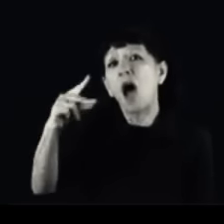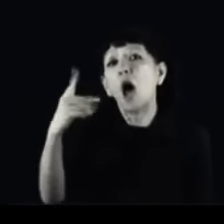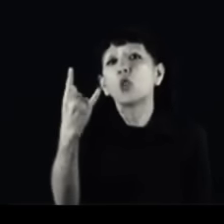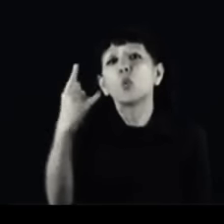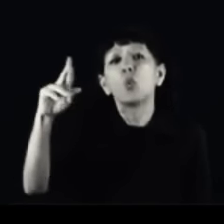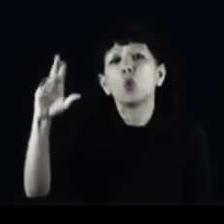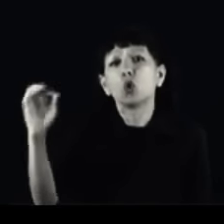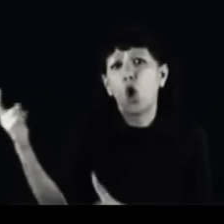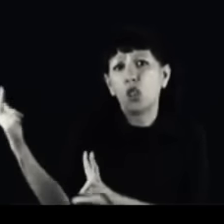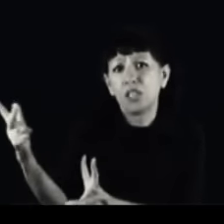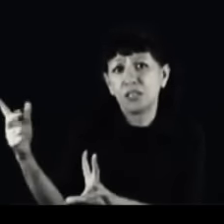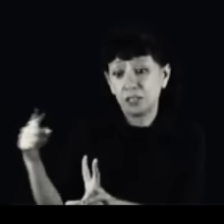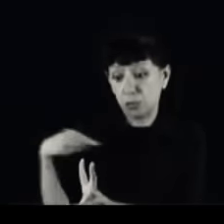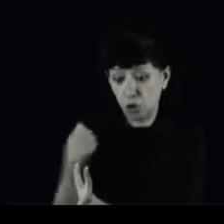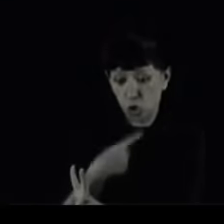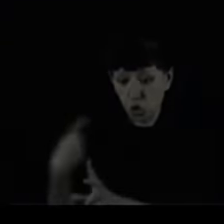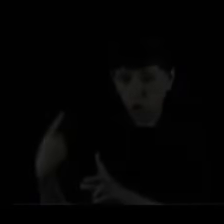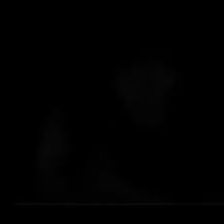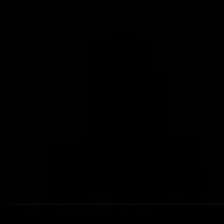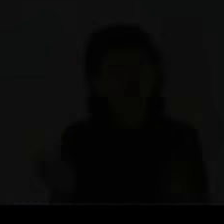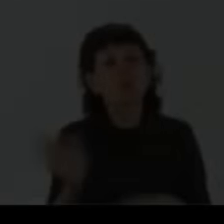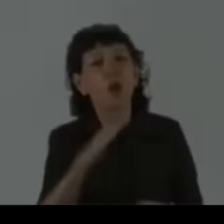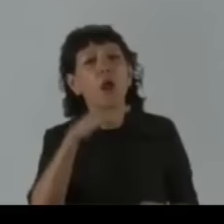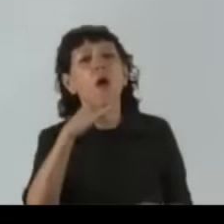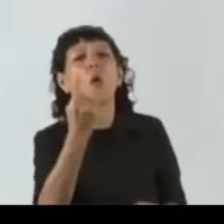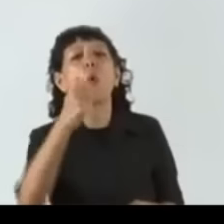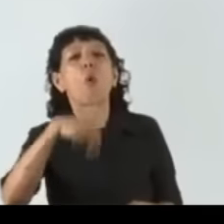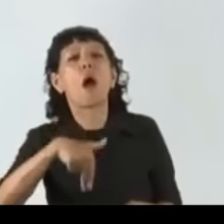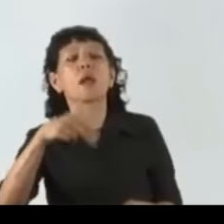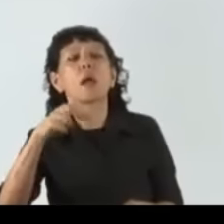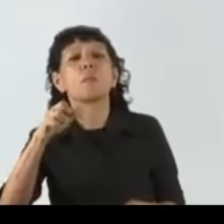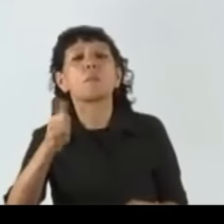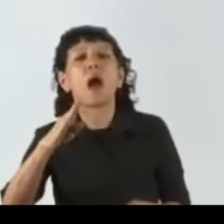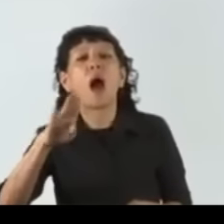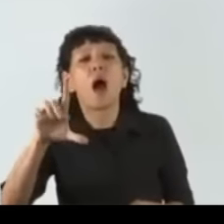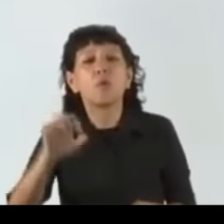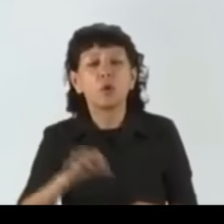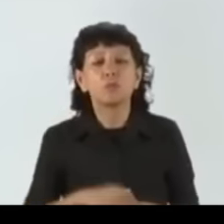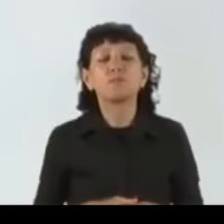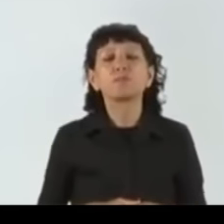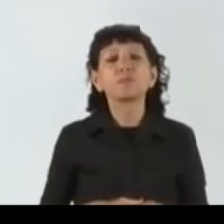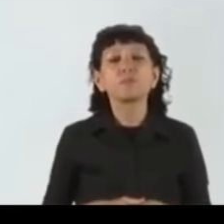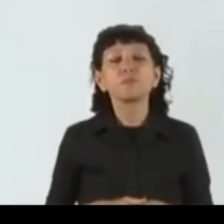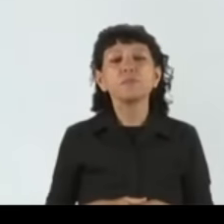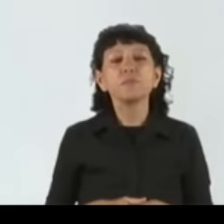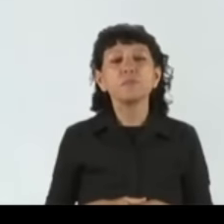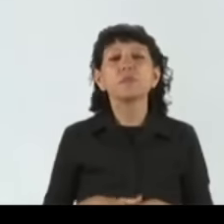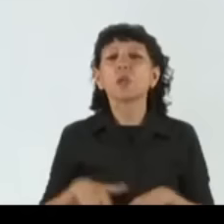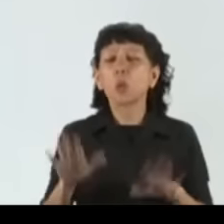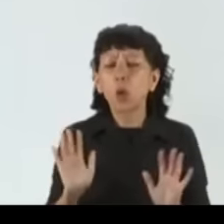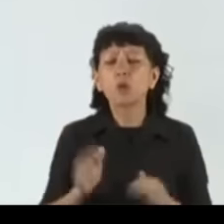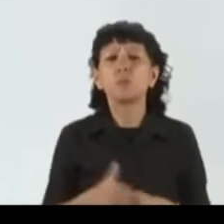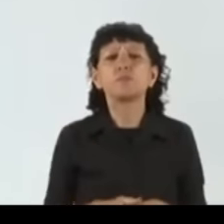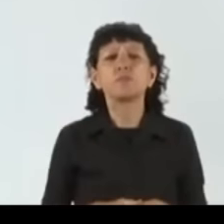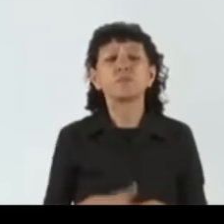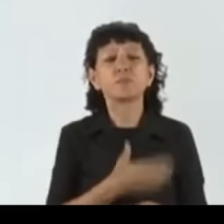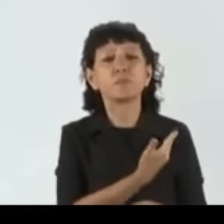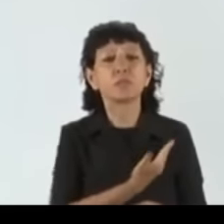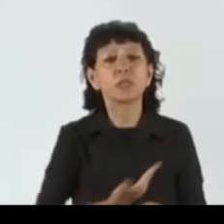hacemos todo lo contrario, es porque estamos haciendo las cosas bien. Para FM Concierto y El Litoral. Bueno, ya el